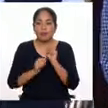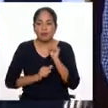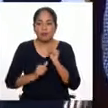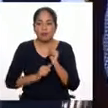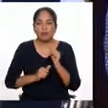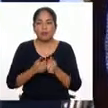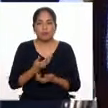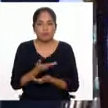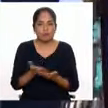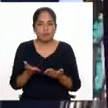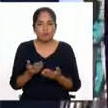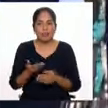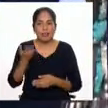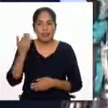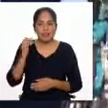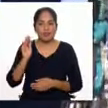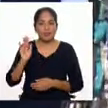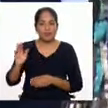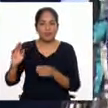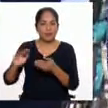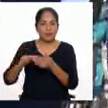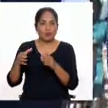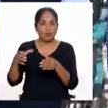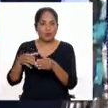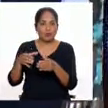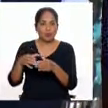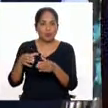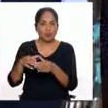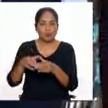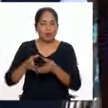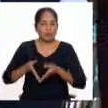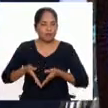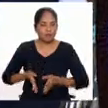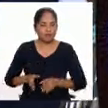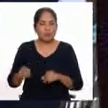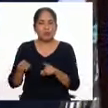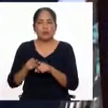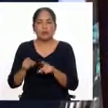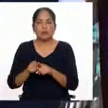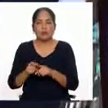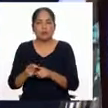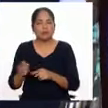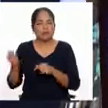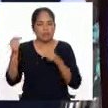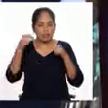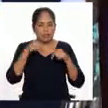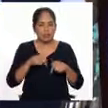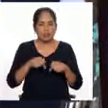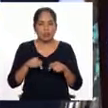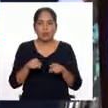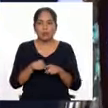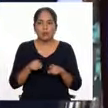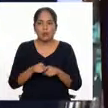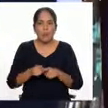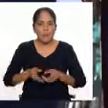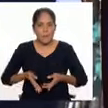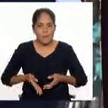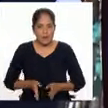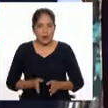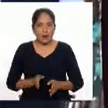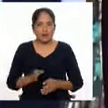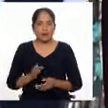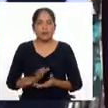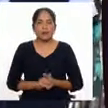las que atendían allá en sus comunidades los partos, se estará atendiendo en ese aporte como el parto vertical. Así